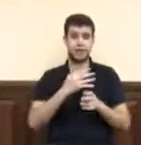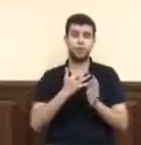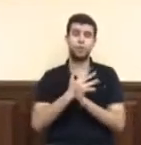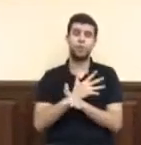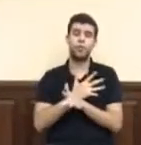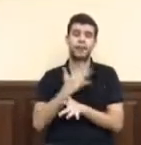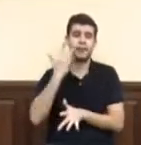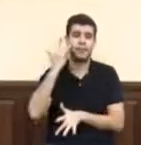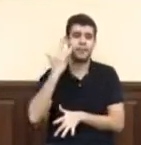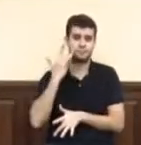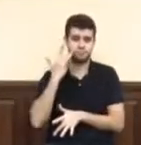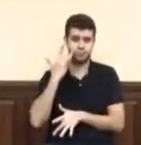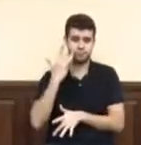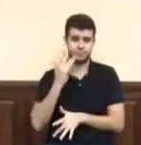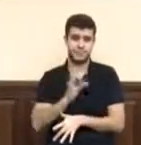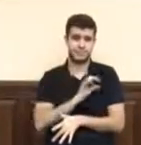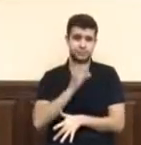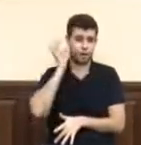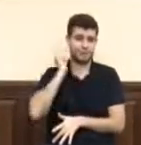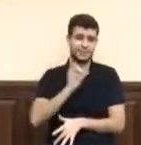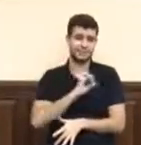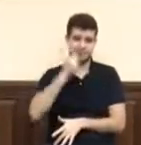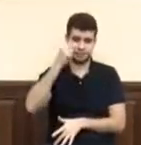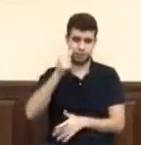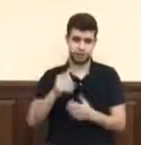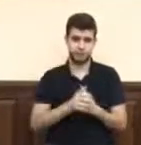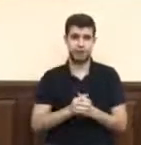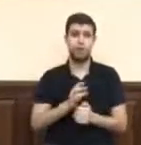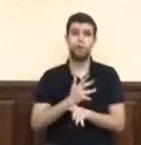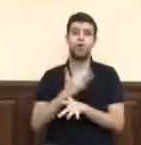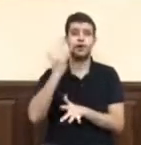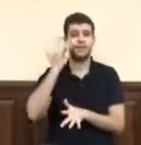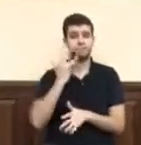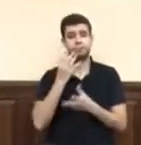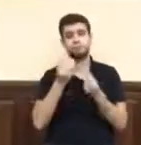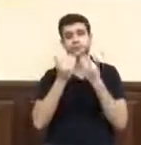señoras y señores del equipo de gobierno. Juego limpio. Muchas gracias.